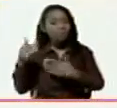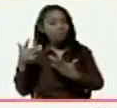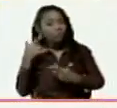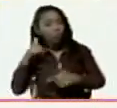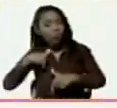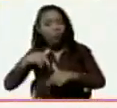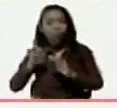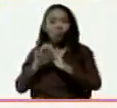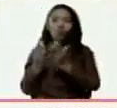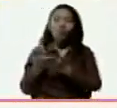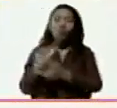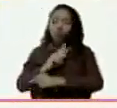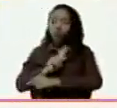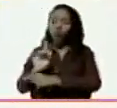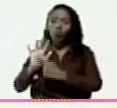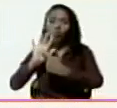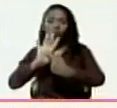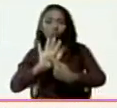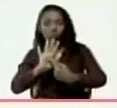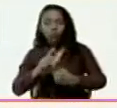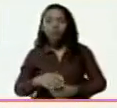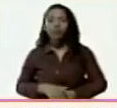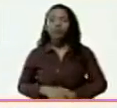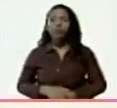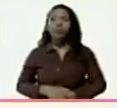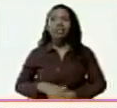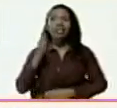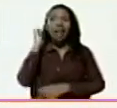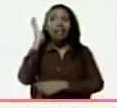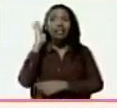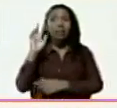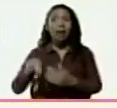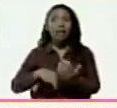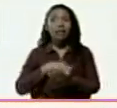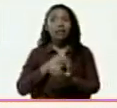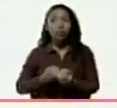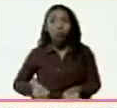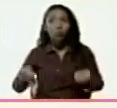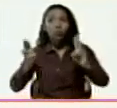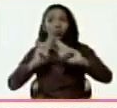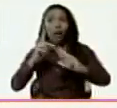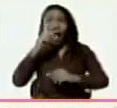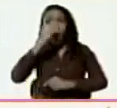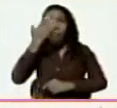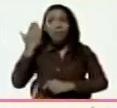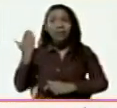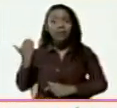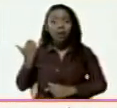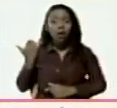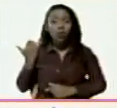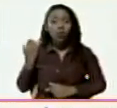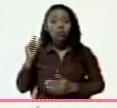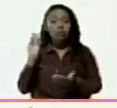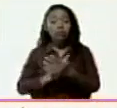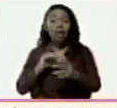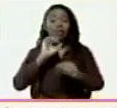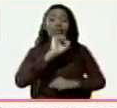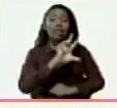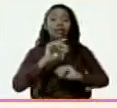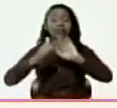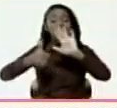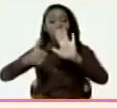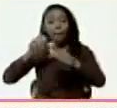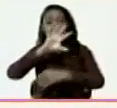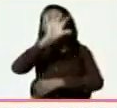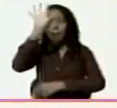mundo como lo señalamos en nuestro discurso ante la asamblea general de las naciones unidas el año pasado ya abarca 36 países